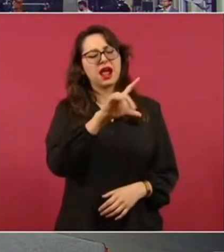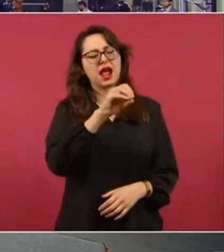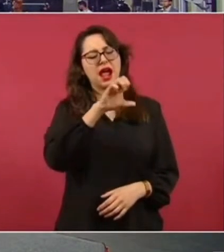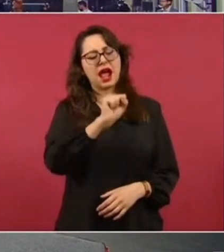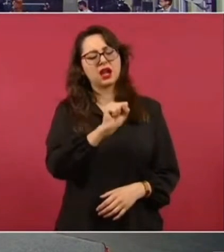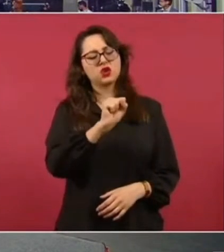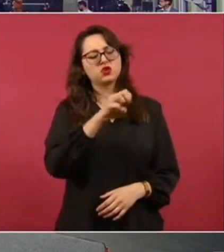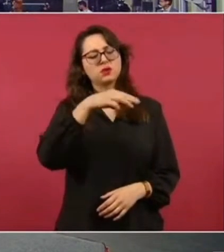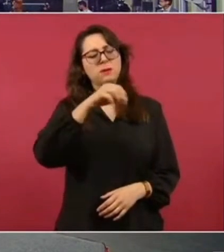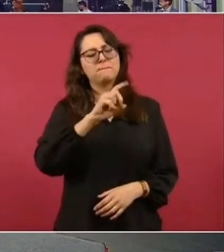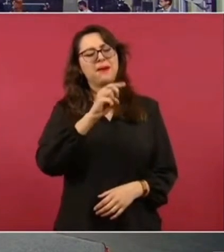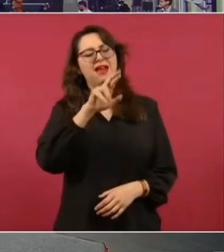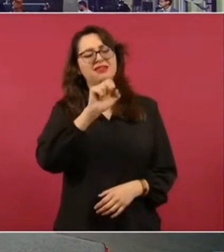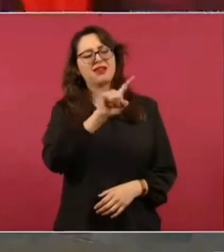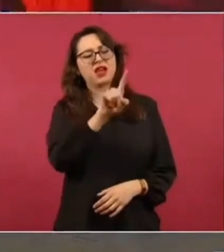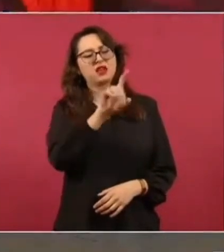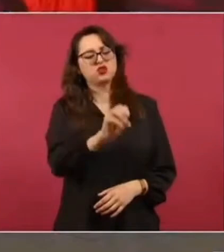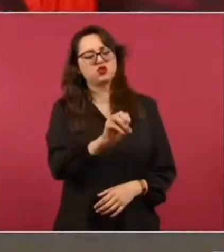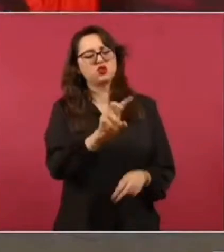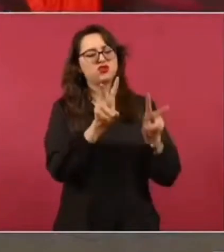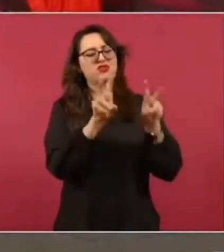donde habla de